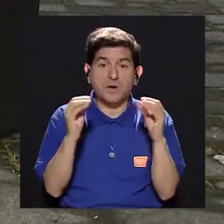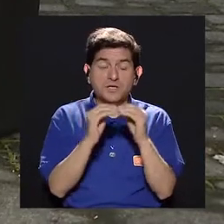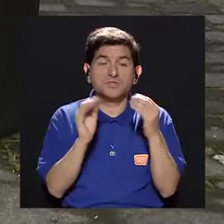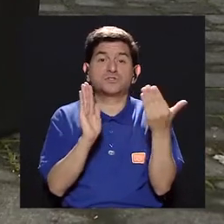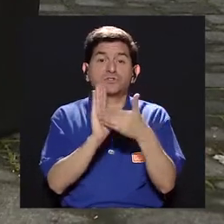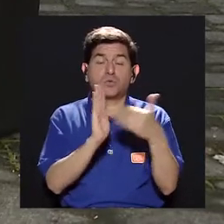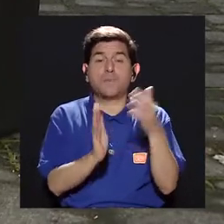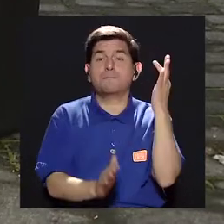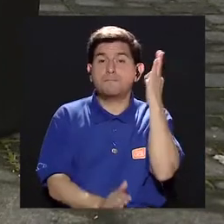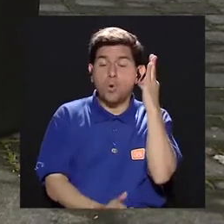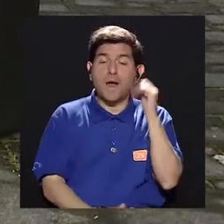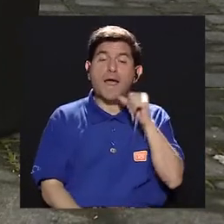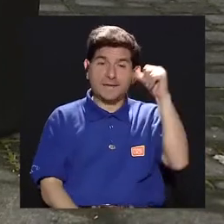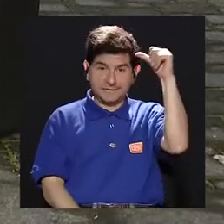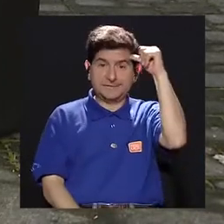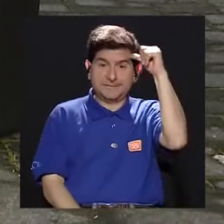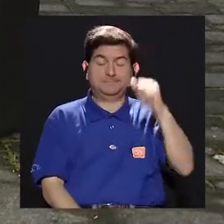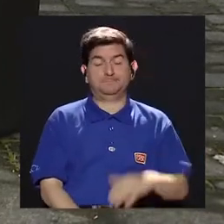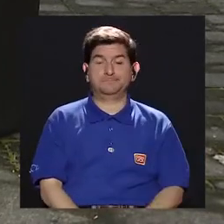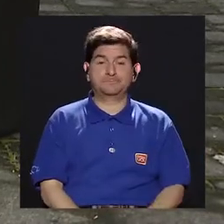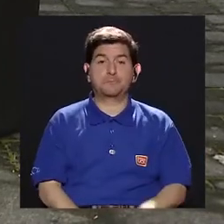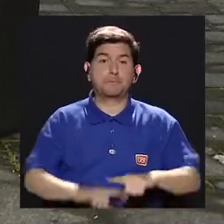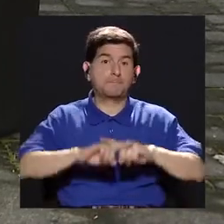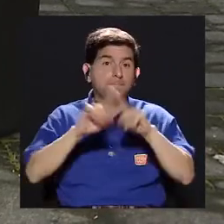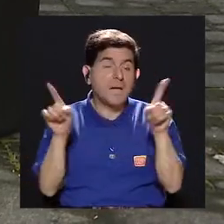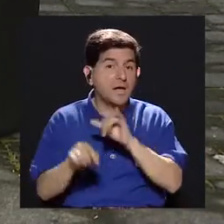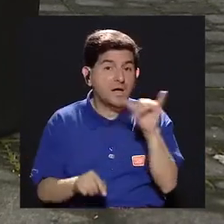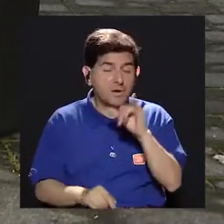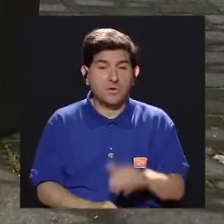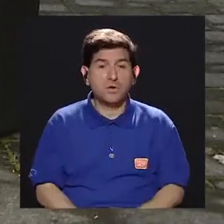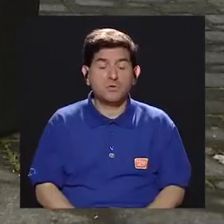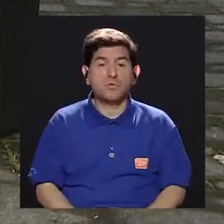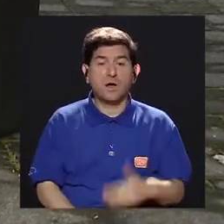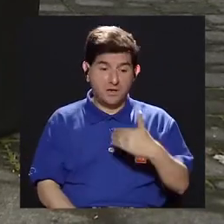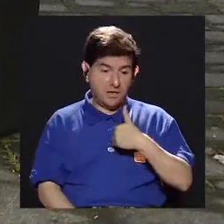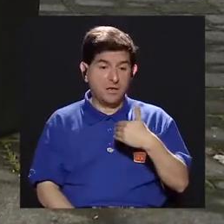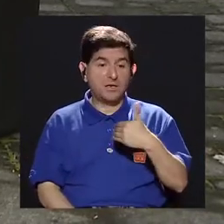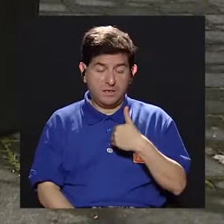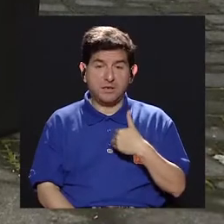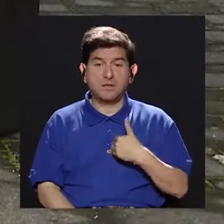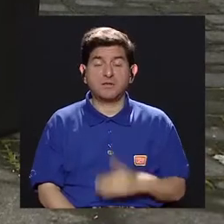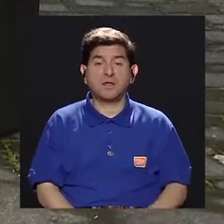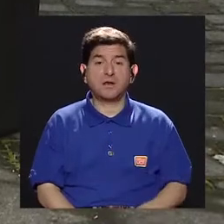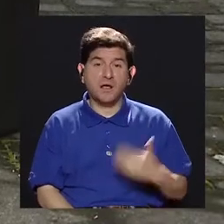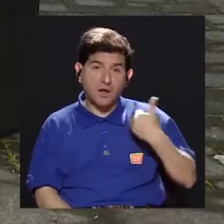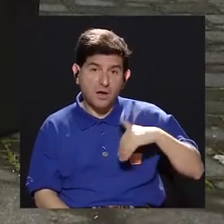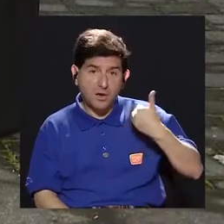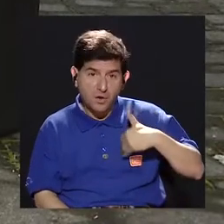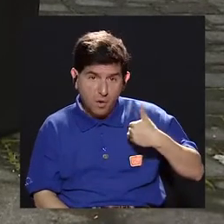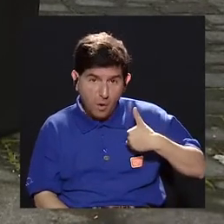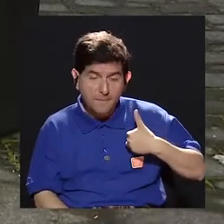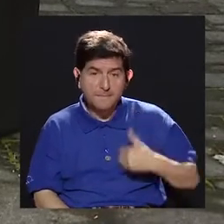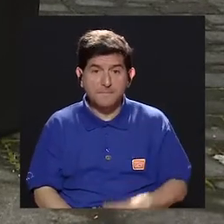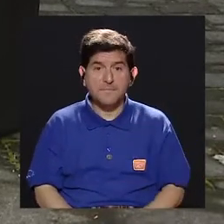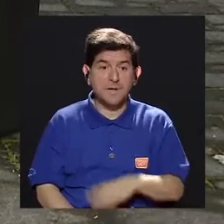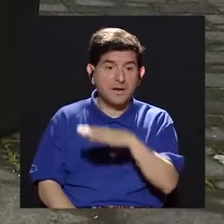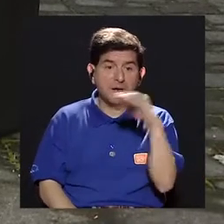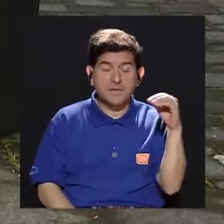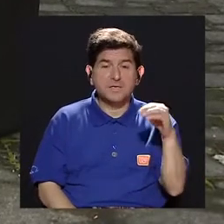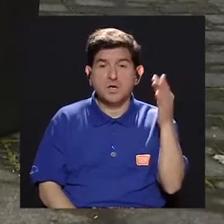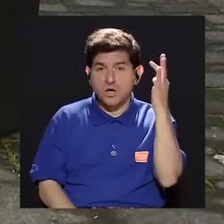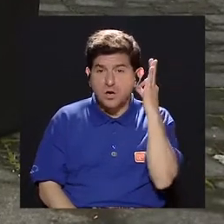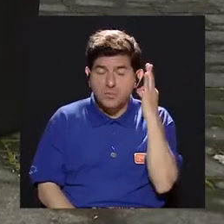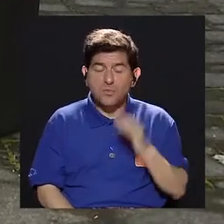que más lo padece son las mujeres adultas, aunque también los padecen los hombres y